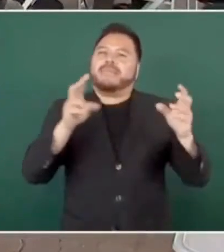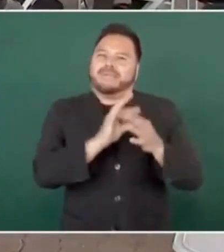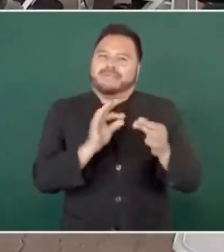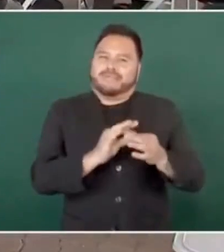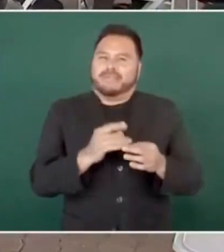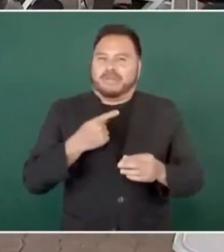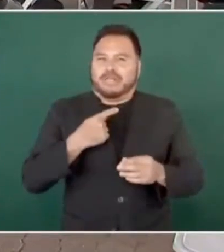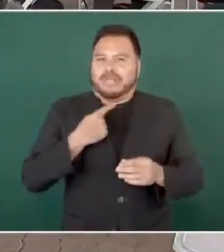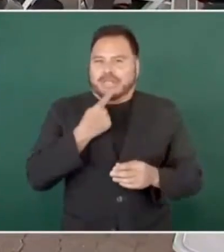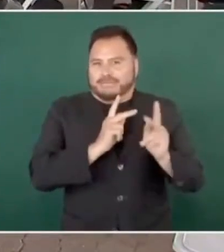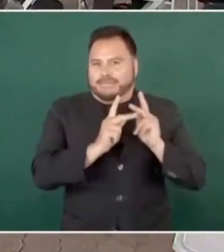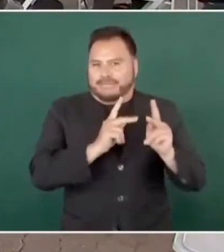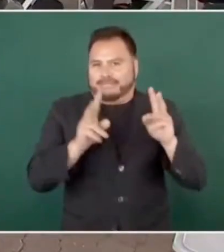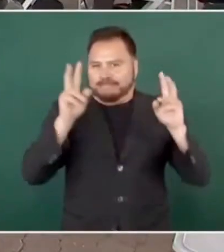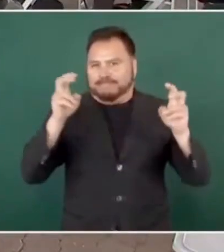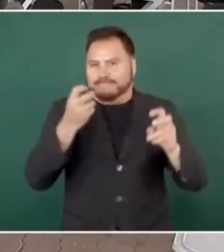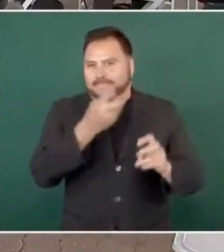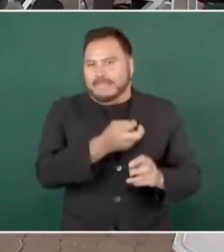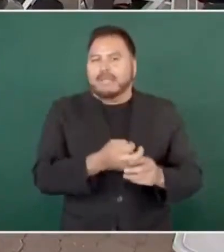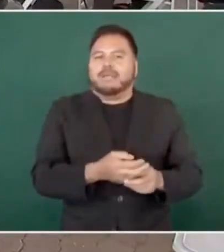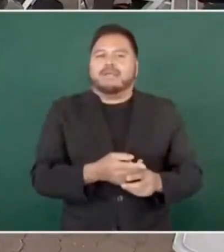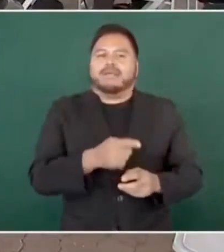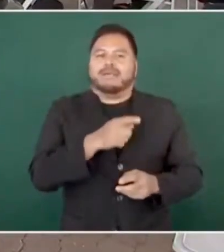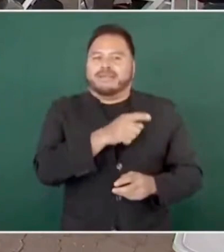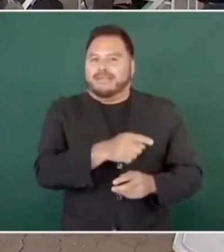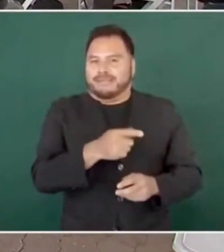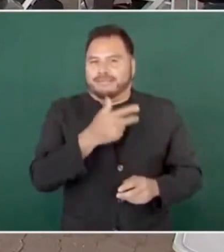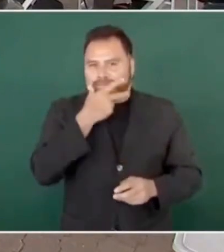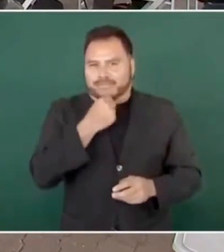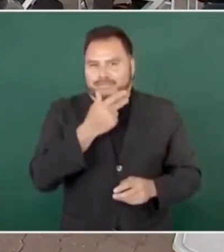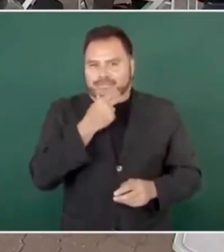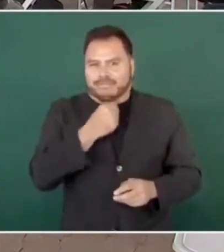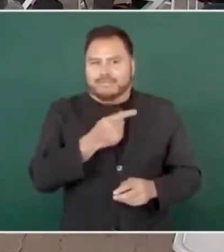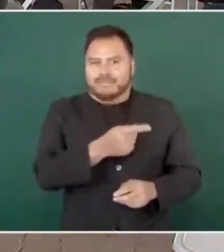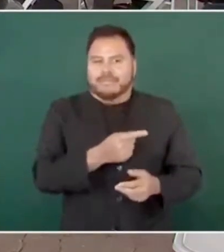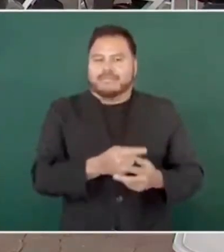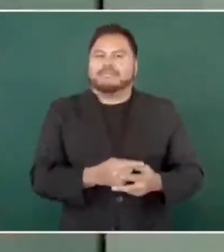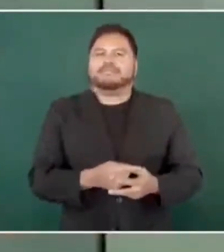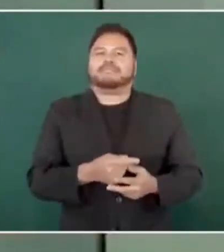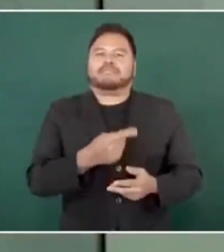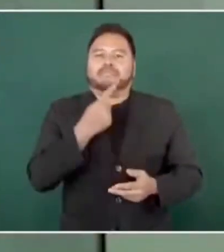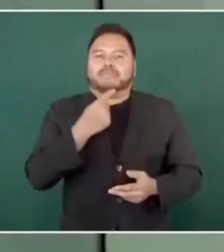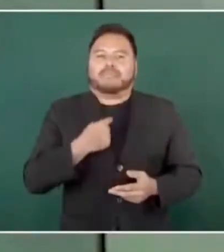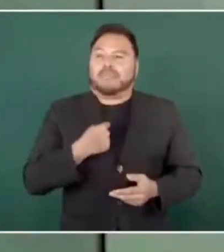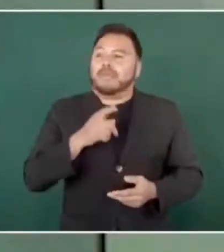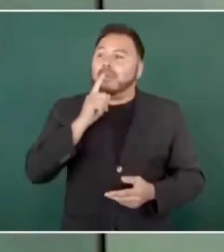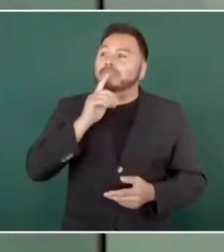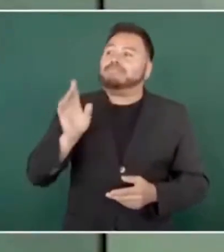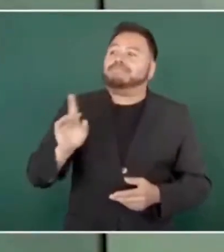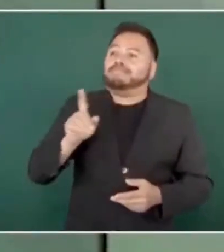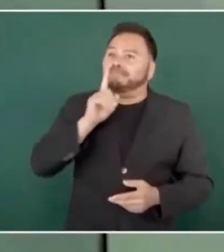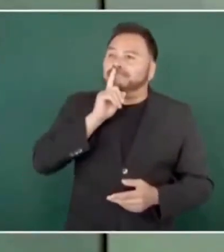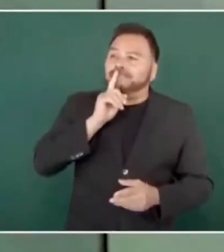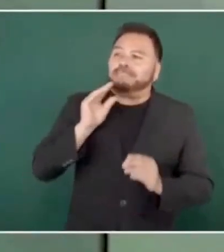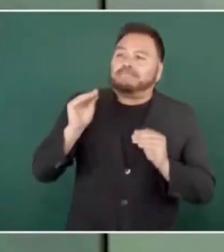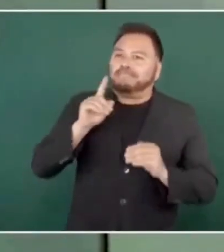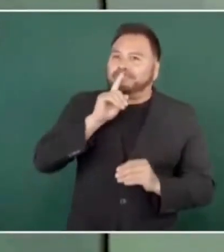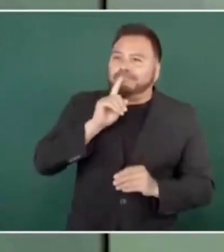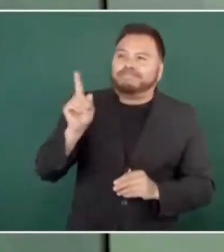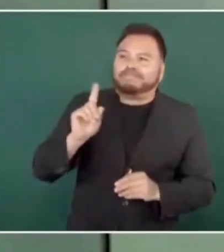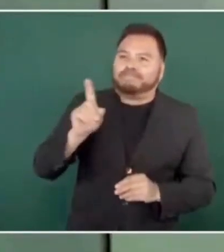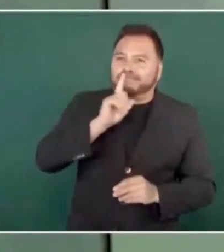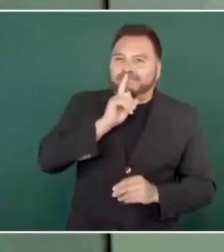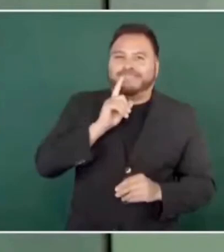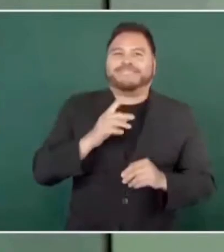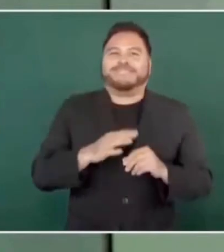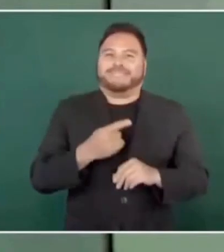de eso y me hacía señas Cuauhtémoc que no tratara yo el tema porque